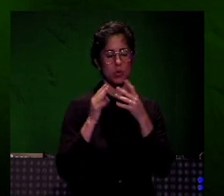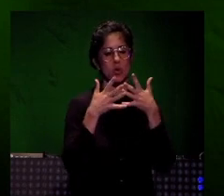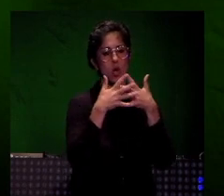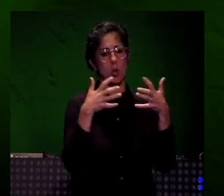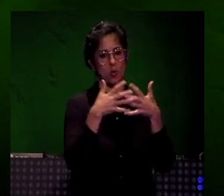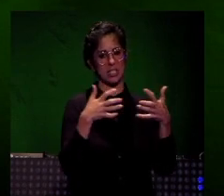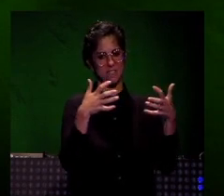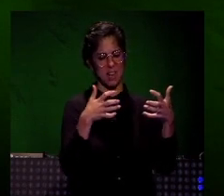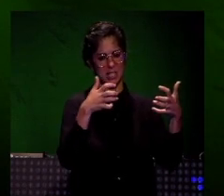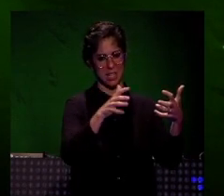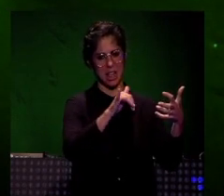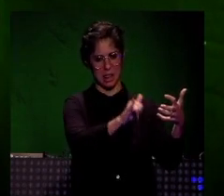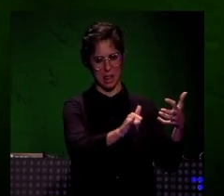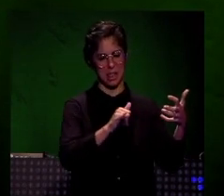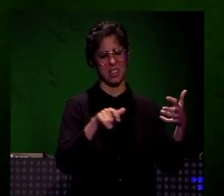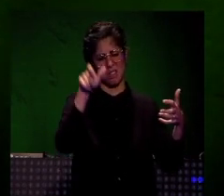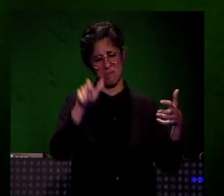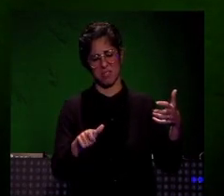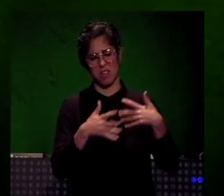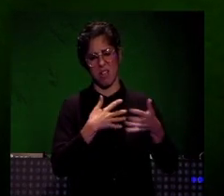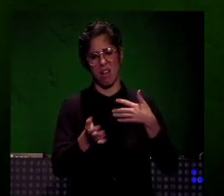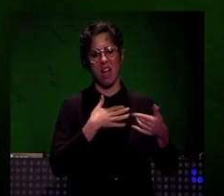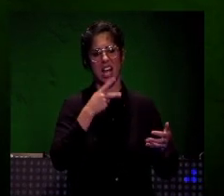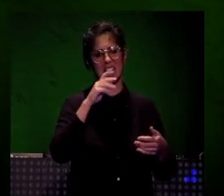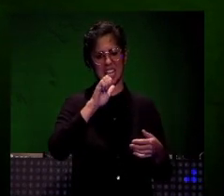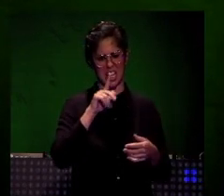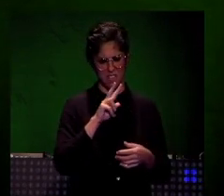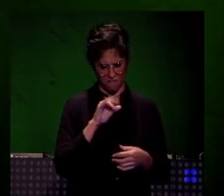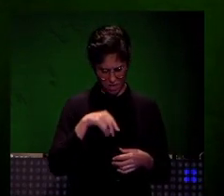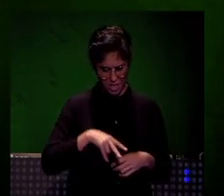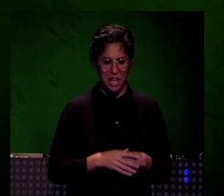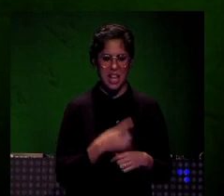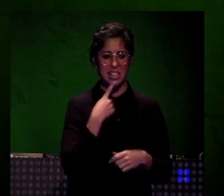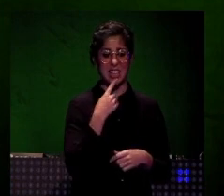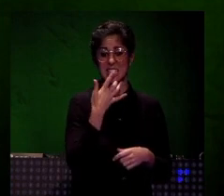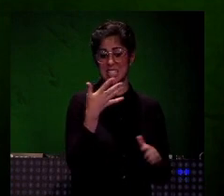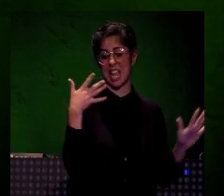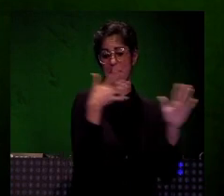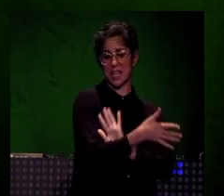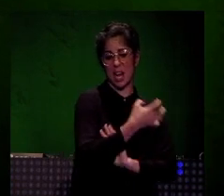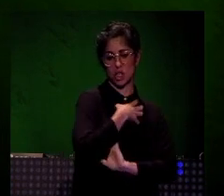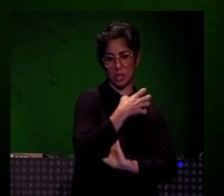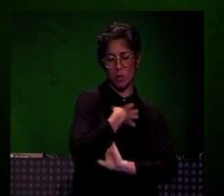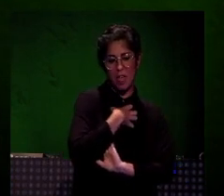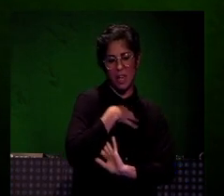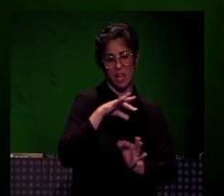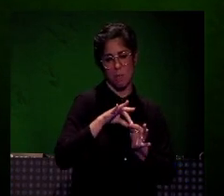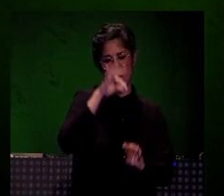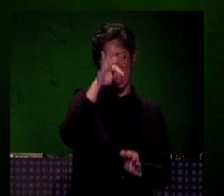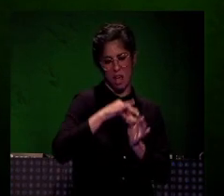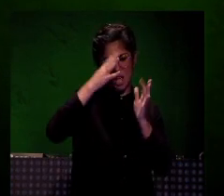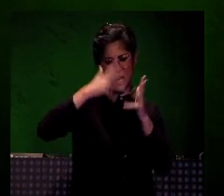grados kelvin que dice que lo que no se puede lo que no se puede definir no se puede medir lo que no se puede medir